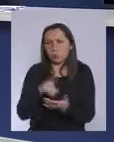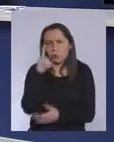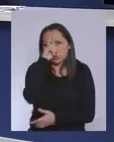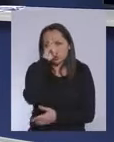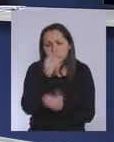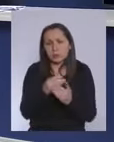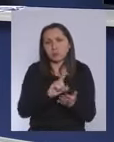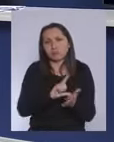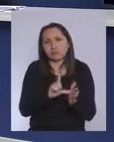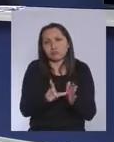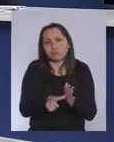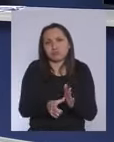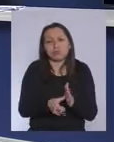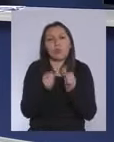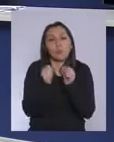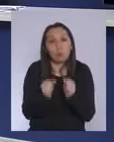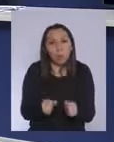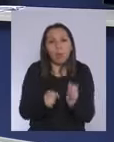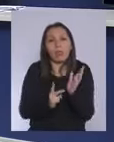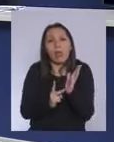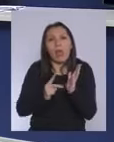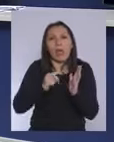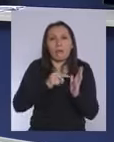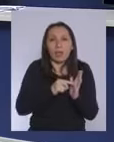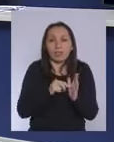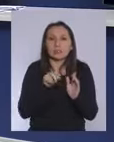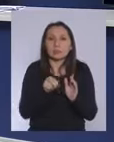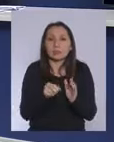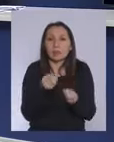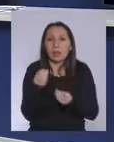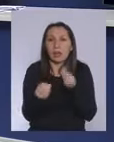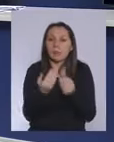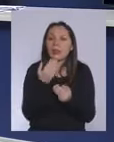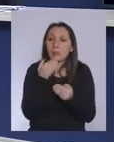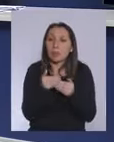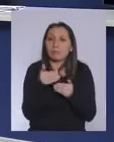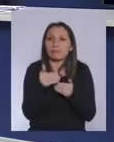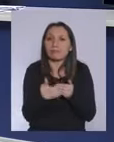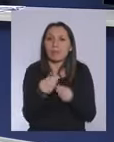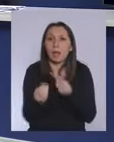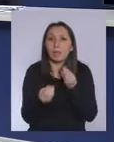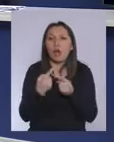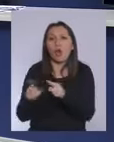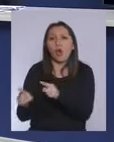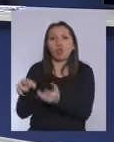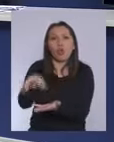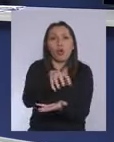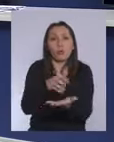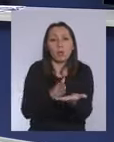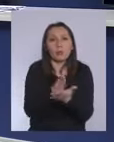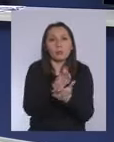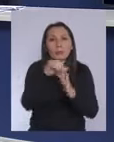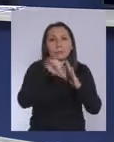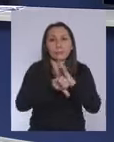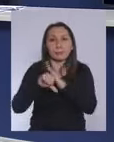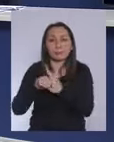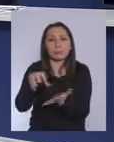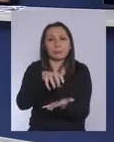tanto que esta comuna pudiese avanzar y qué pasa también con las comunas que quedan en cuarentena en la región metropolitana